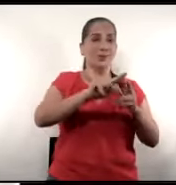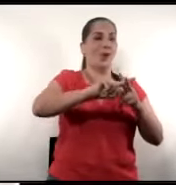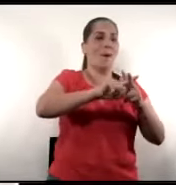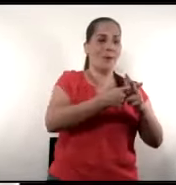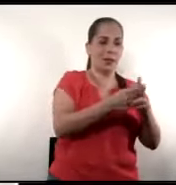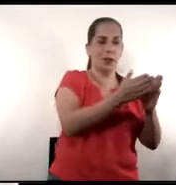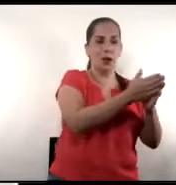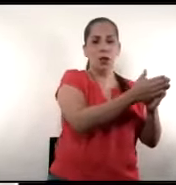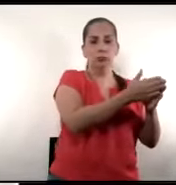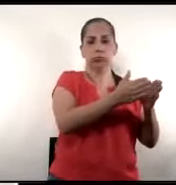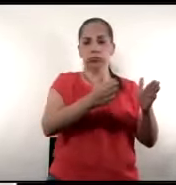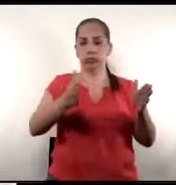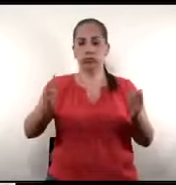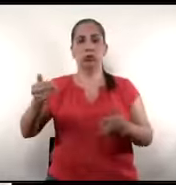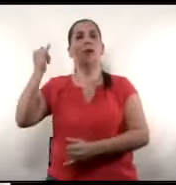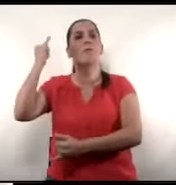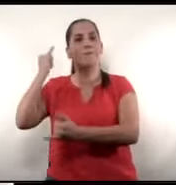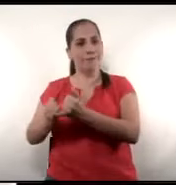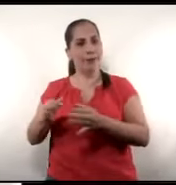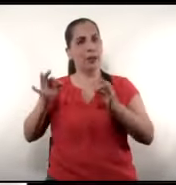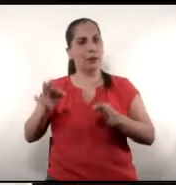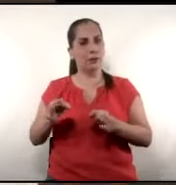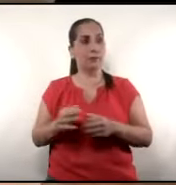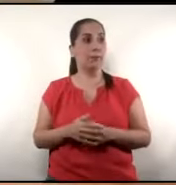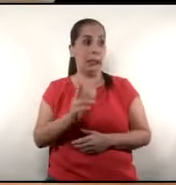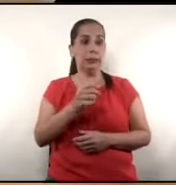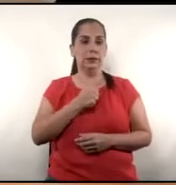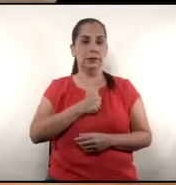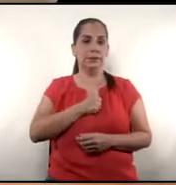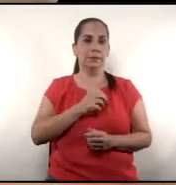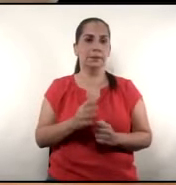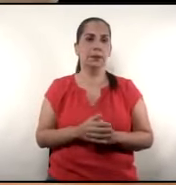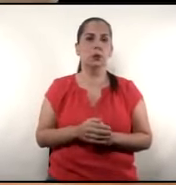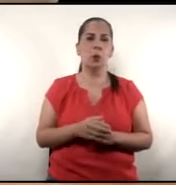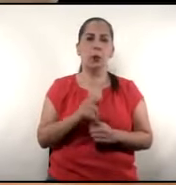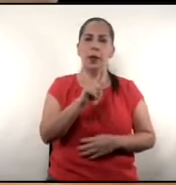finalicen en un tiempo razonable. En ese escenario, don Eli, perdóneme,